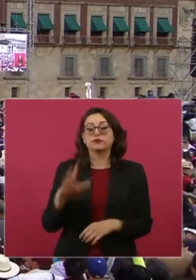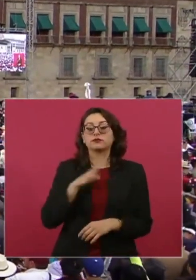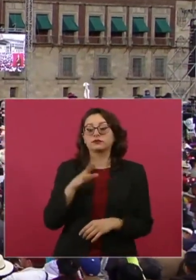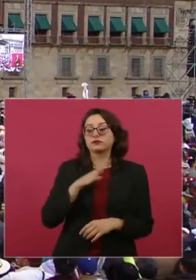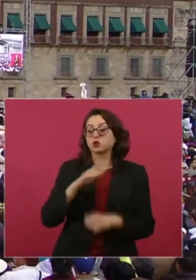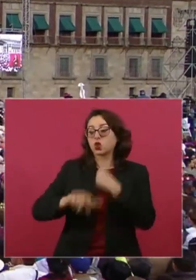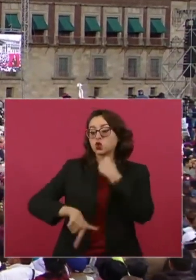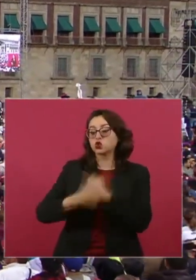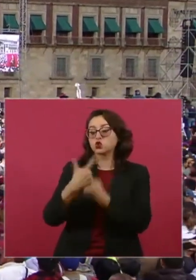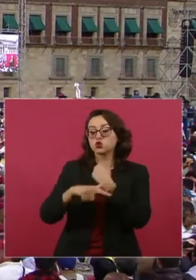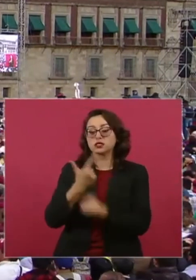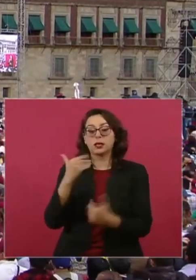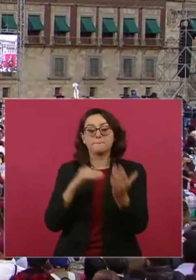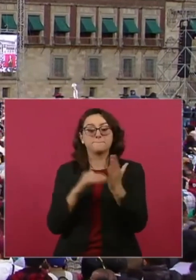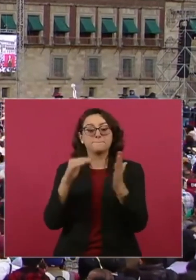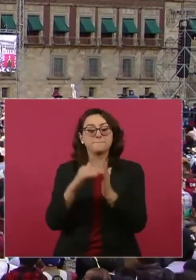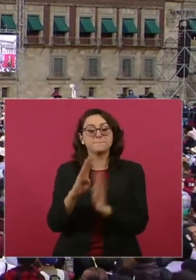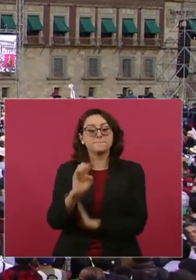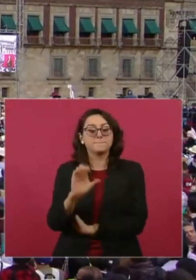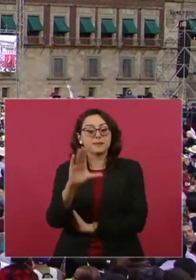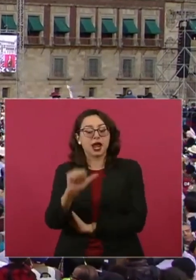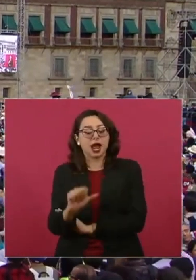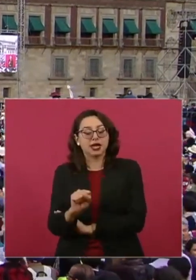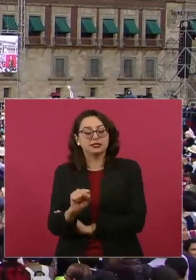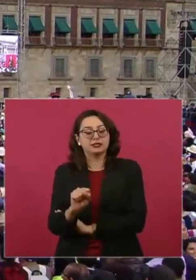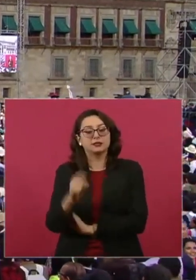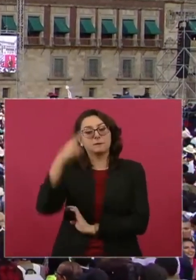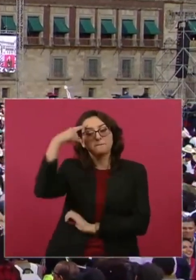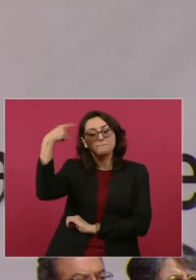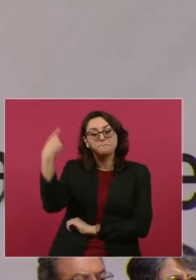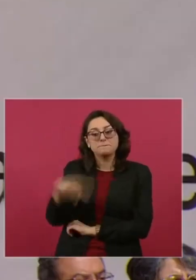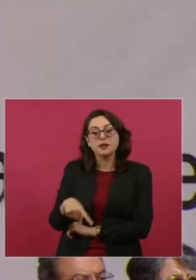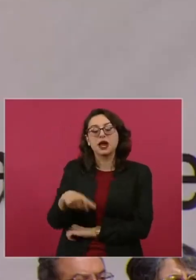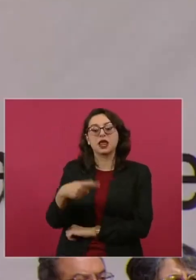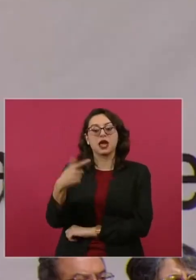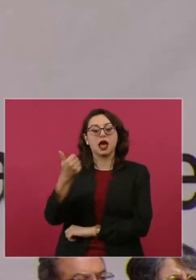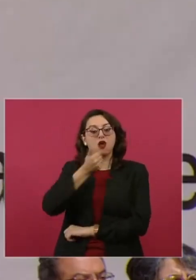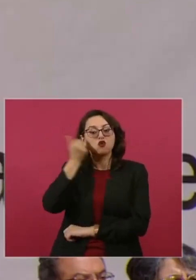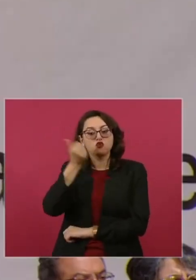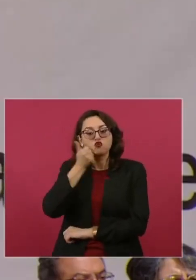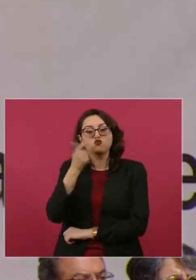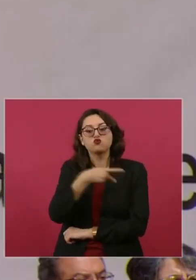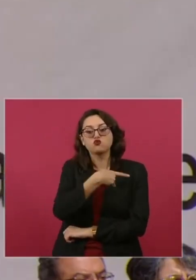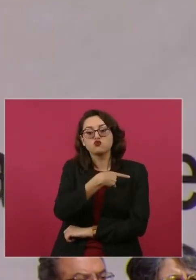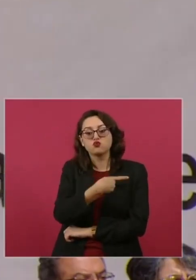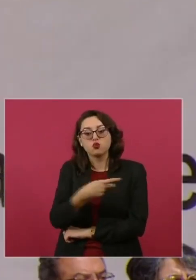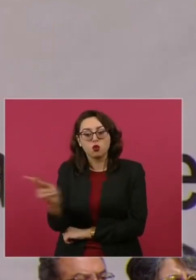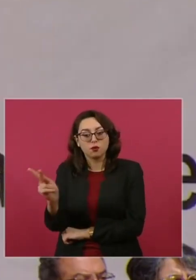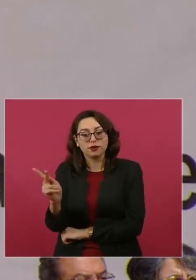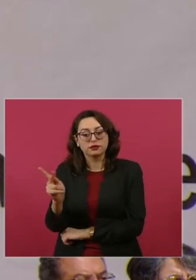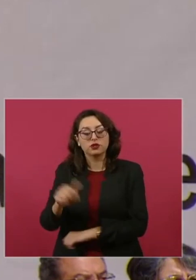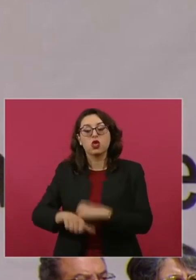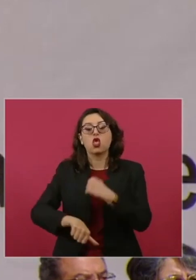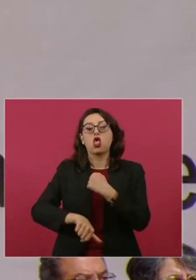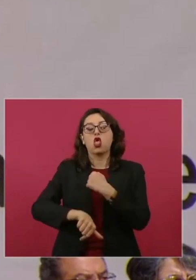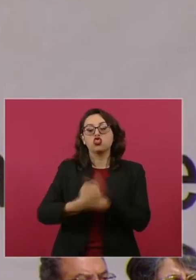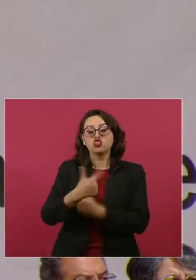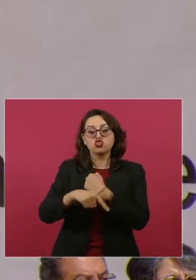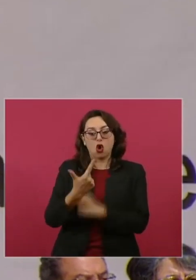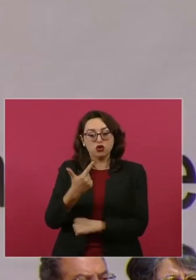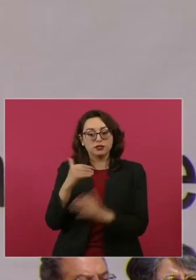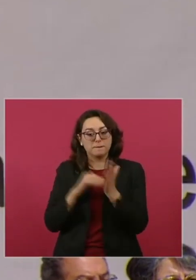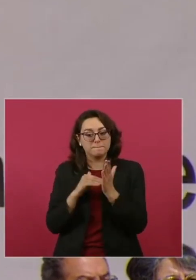becas. So a estudiantes de familias million pobres, scholarships 12 millones to, de becas desde